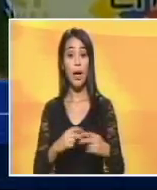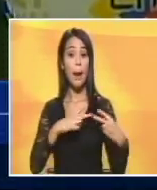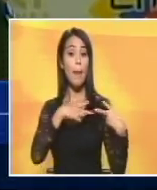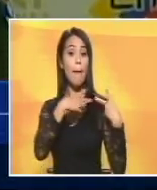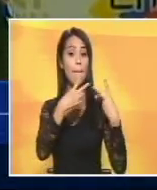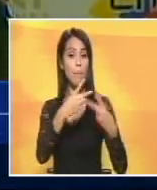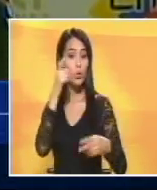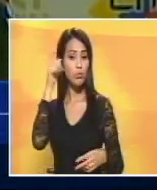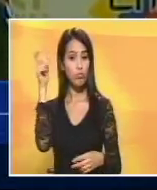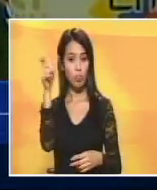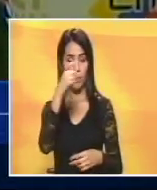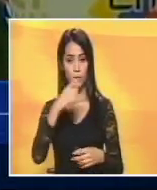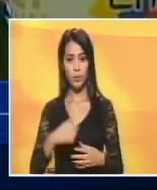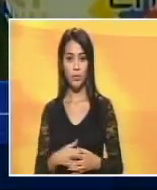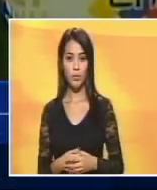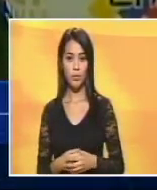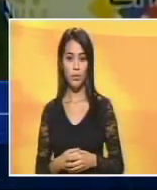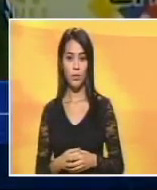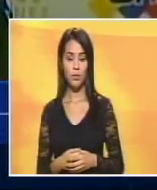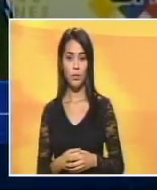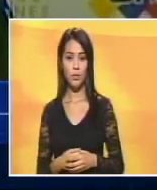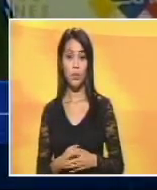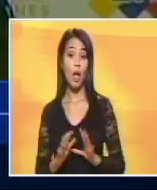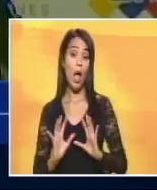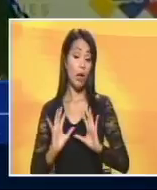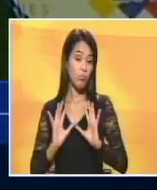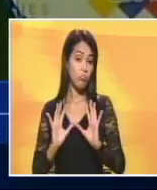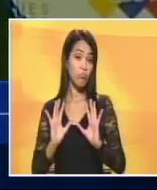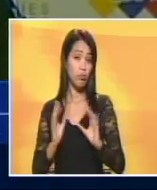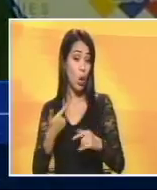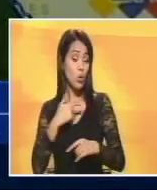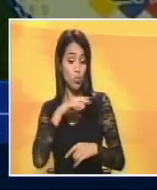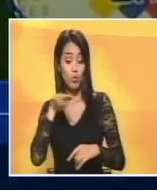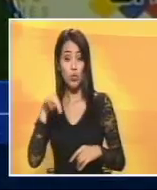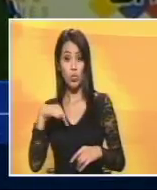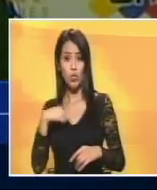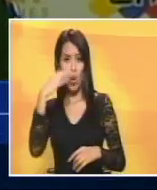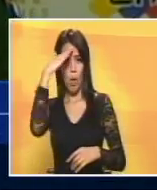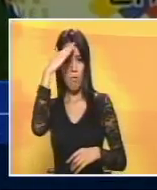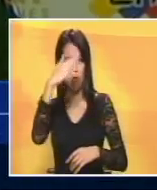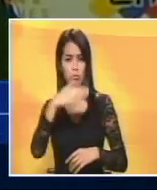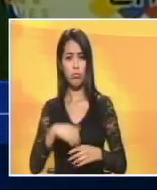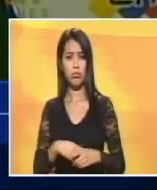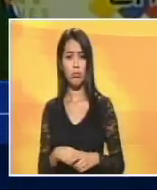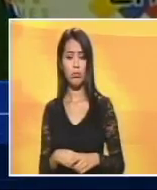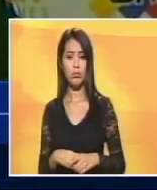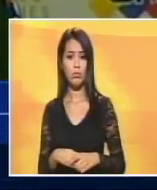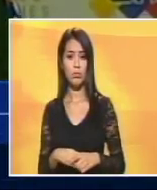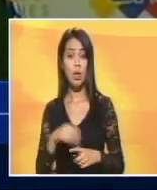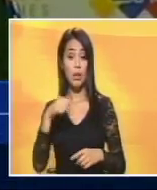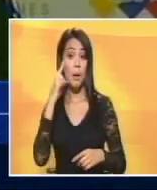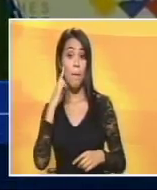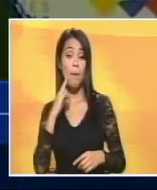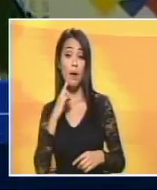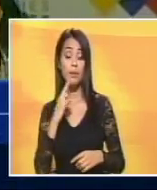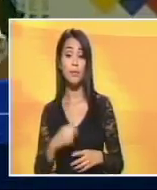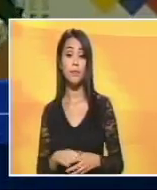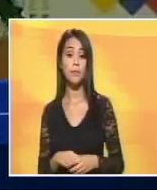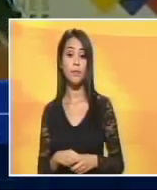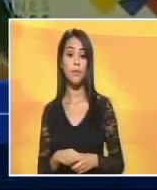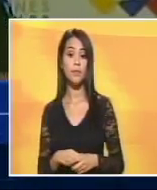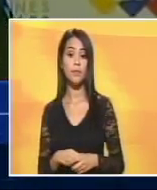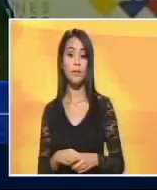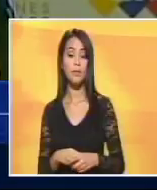voluntad popular, cosa que nosotros como soldados y soldadas de la Fuerza Armada Nacional Bolivariana